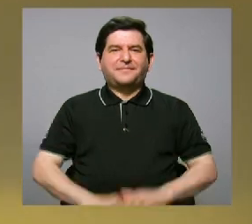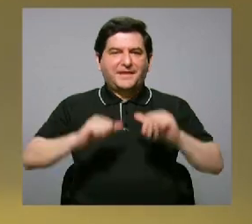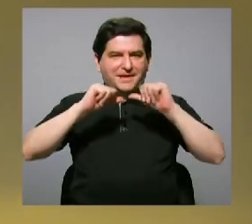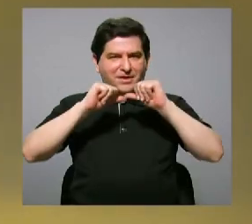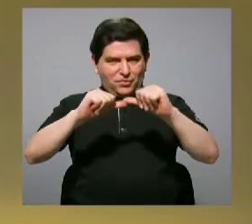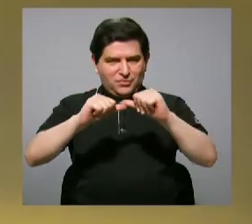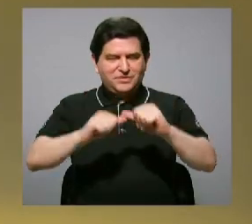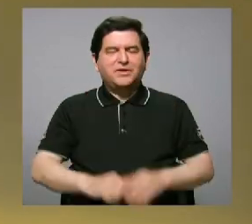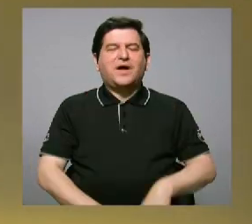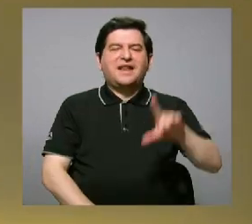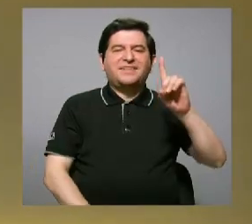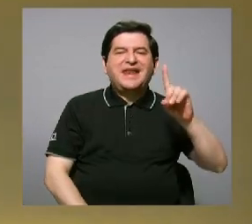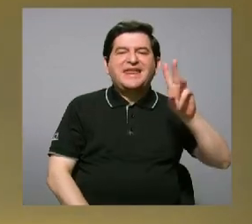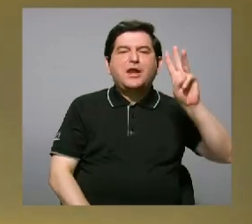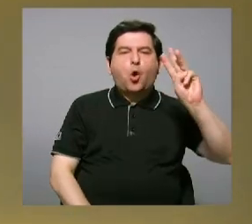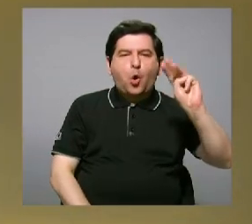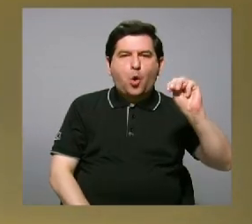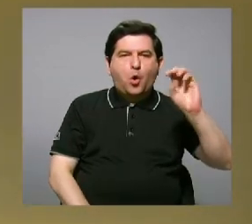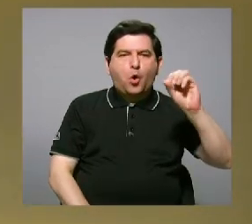Continúa don Danilo Montero